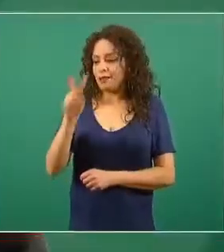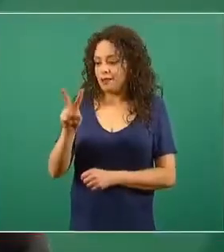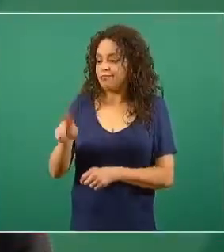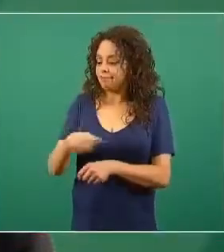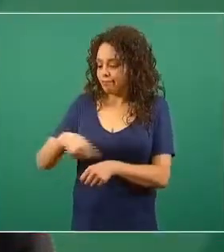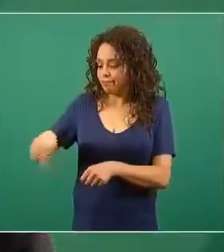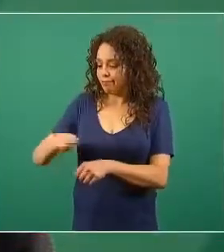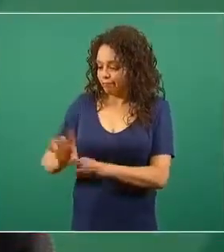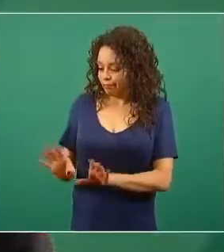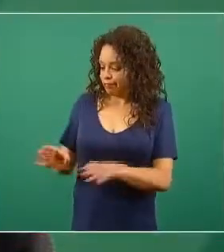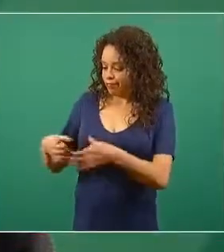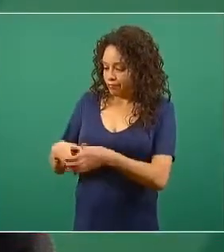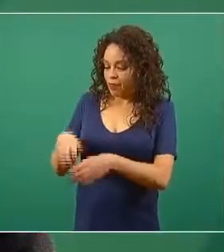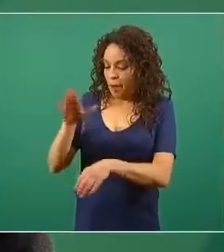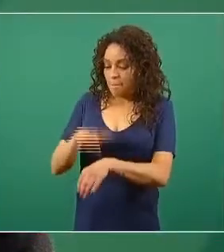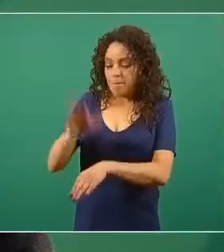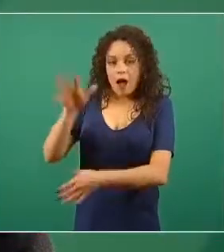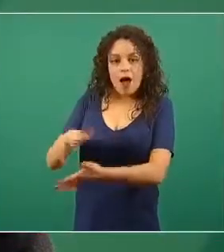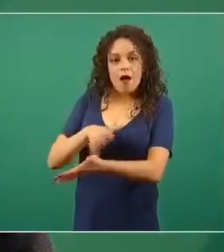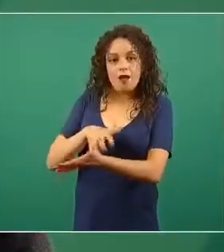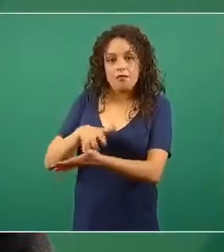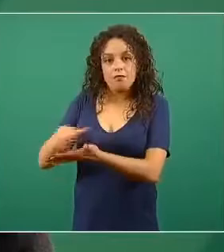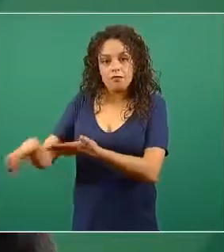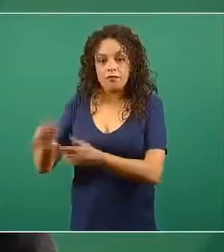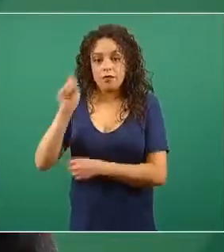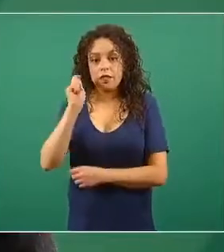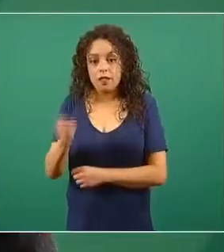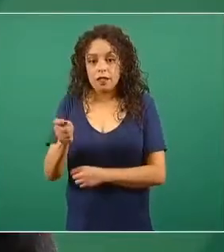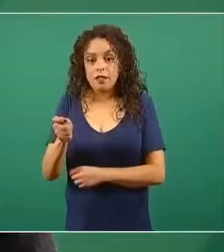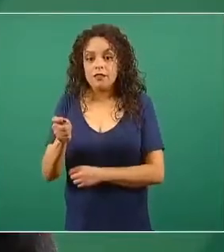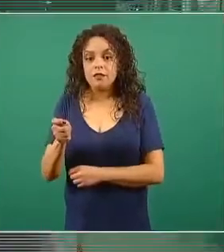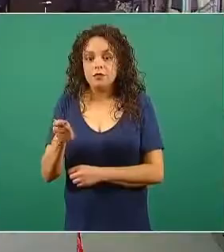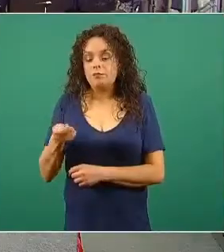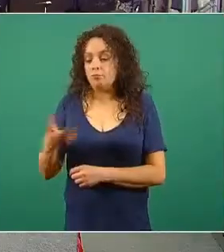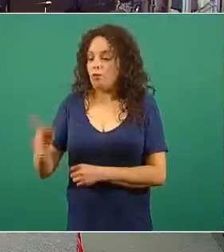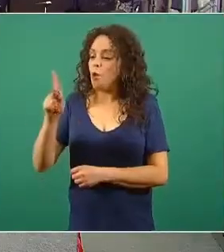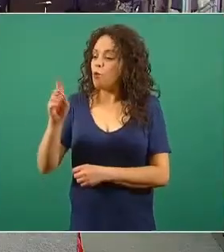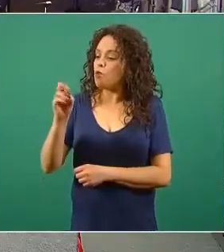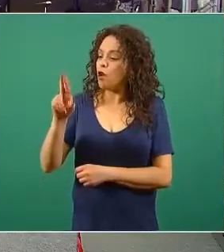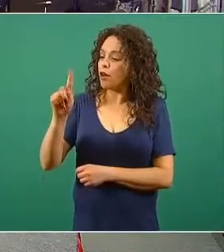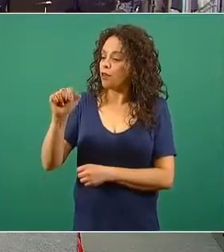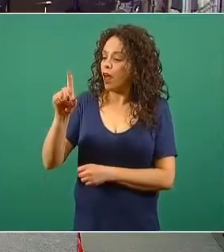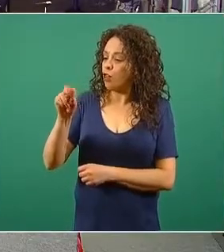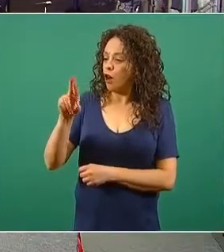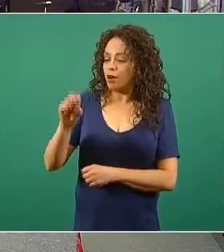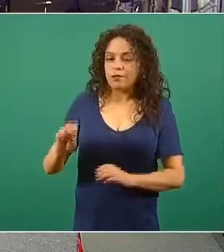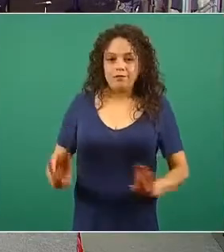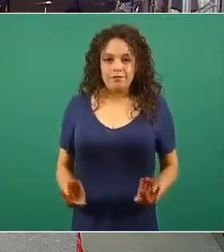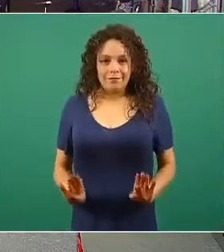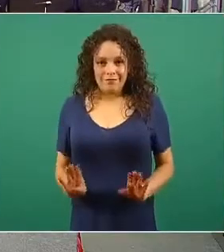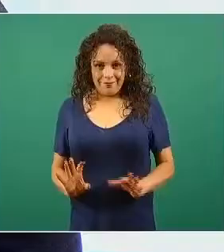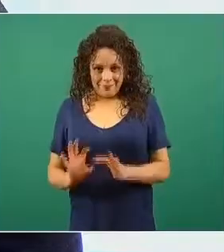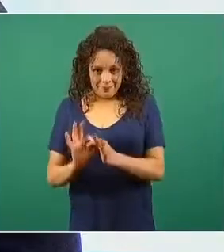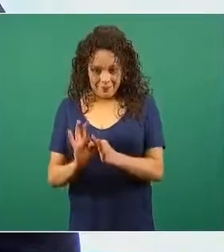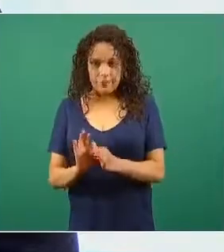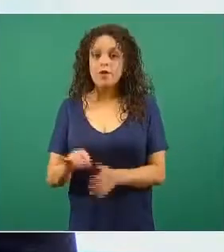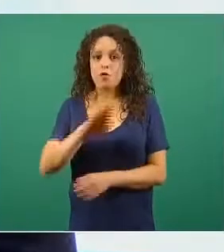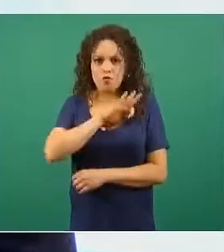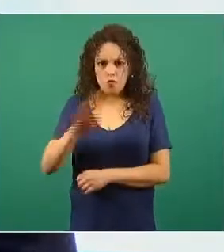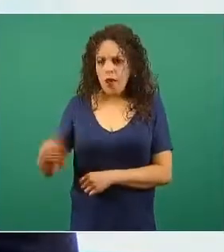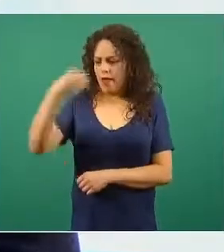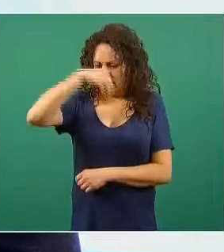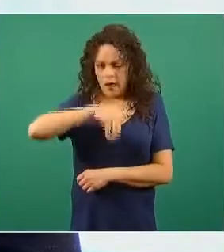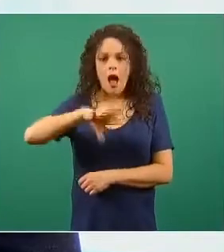población con mayor integrantes de portadores o bajo la clasificación de portadores, es decir, se pueden infectar, tienen el virus en sus